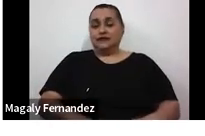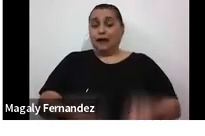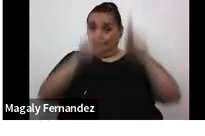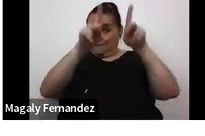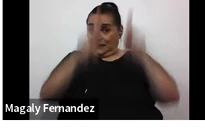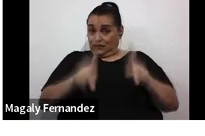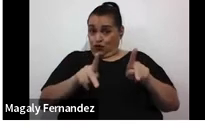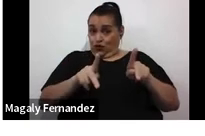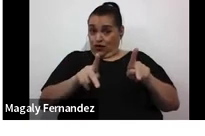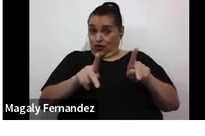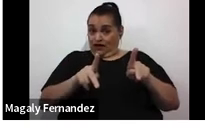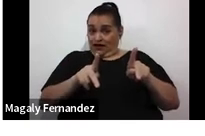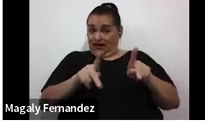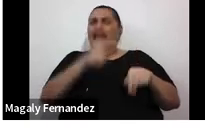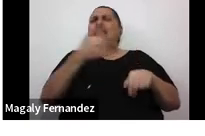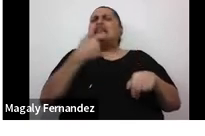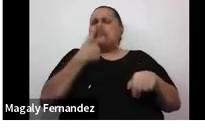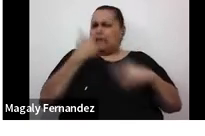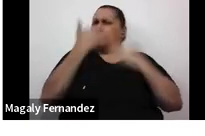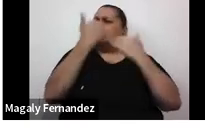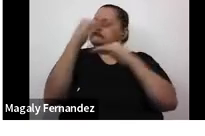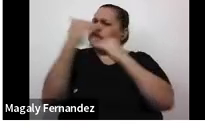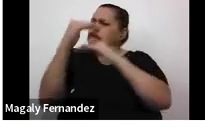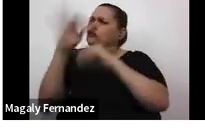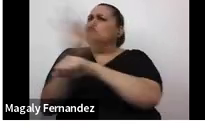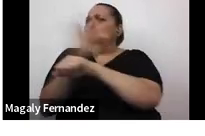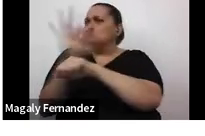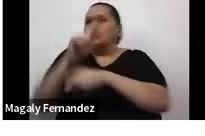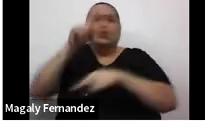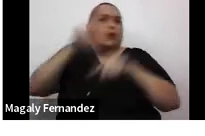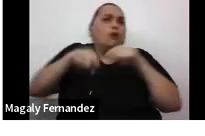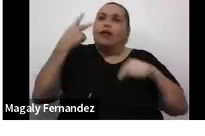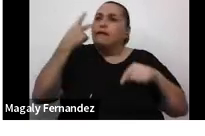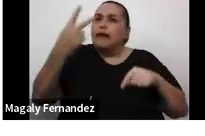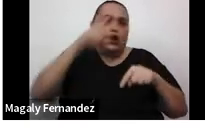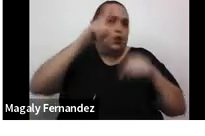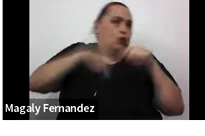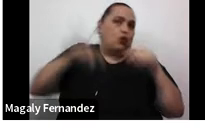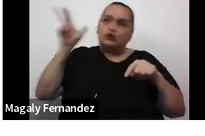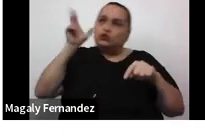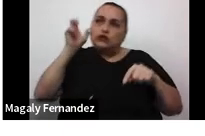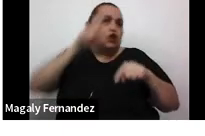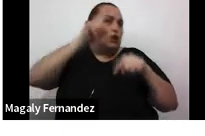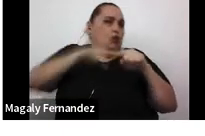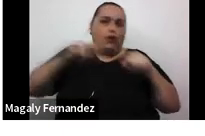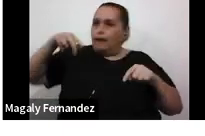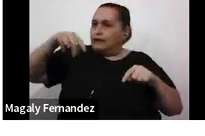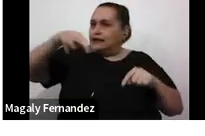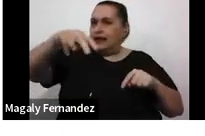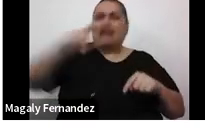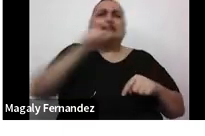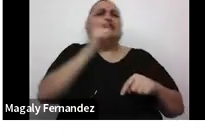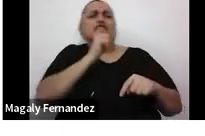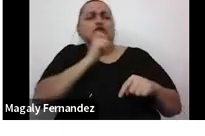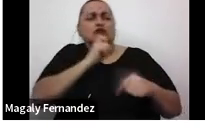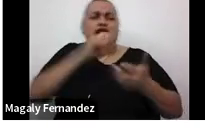tiene limitaciones funcionales no puede ver no puede oír no puede caminar tiene dificultades para